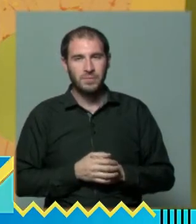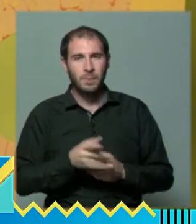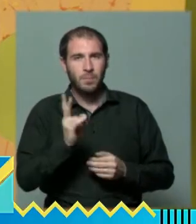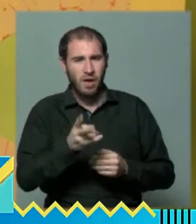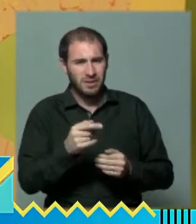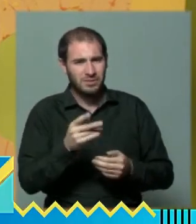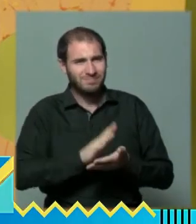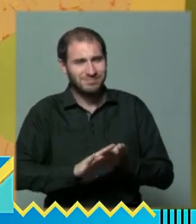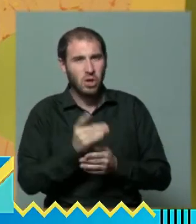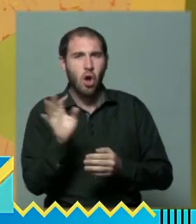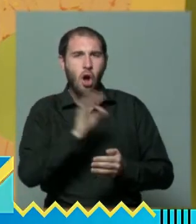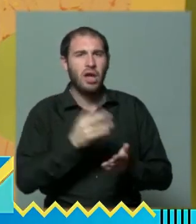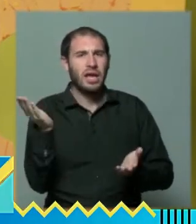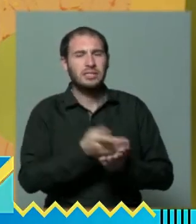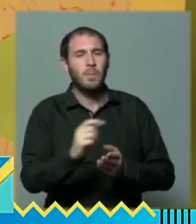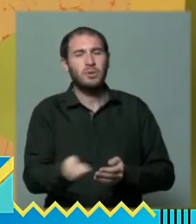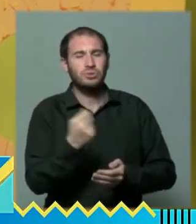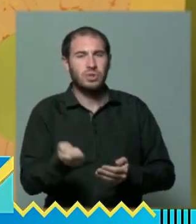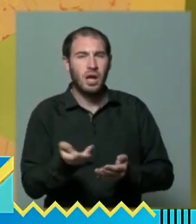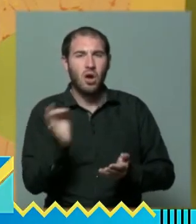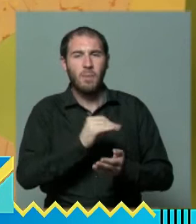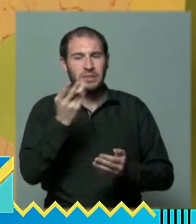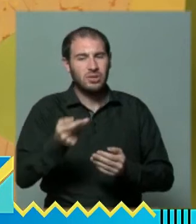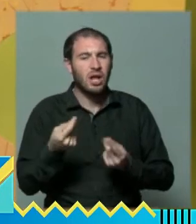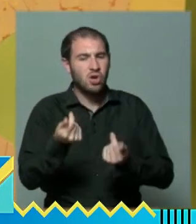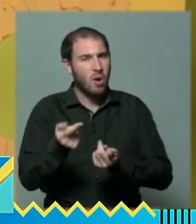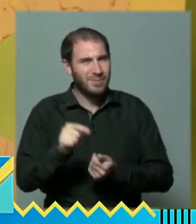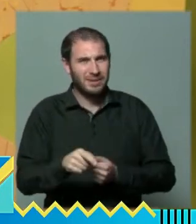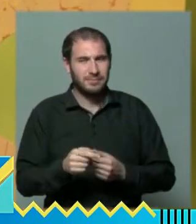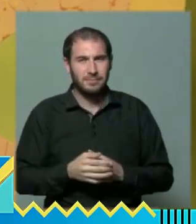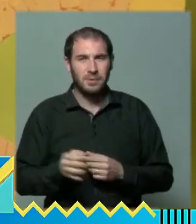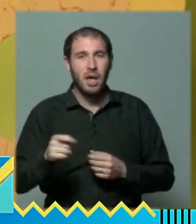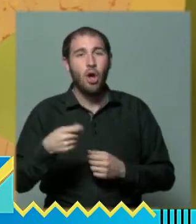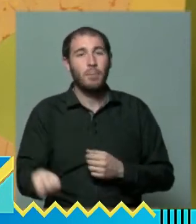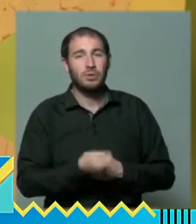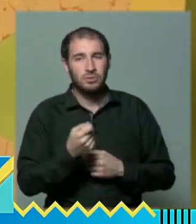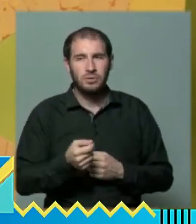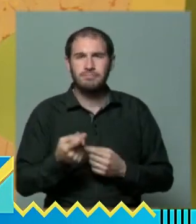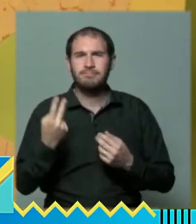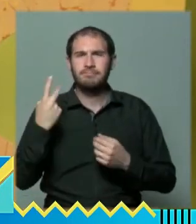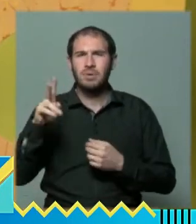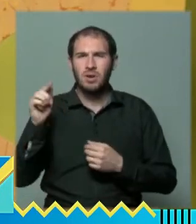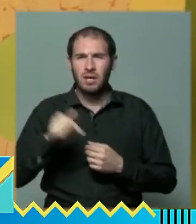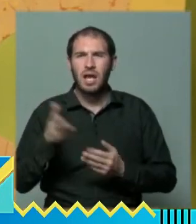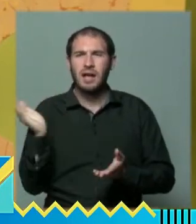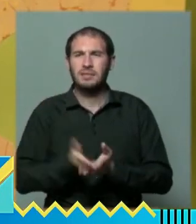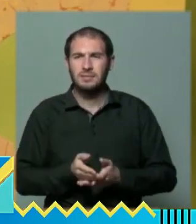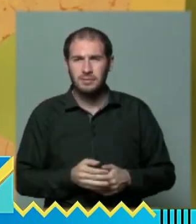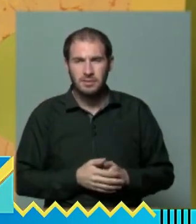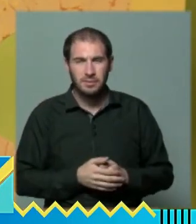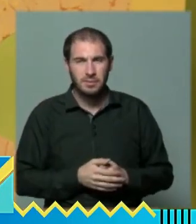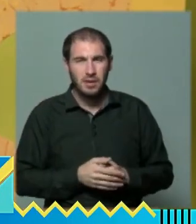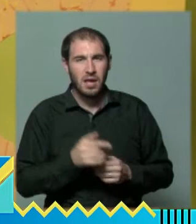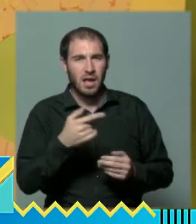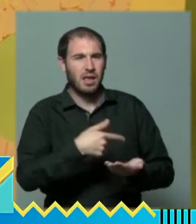prohibiéndola o castigando a la prostituta o al cliente. La prostitución lo peor es que hoy se castiga es una situación